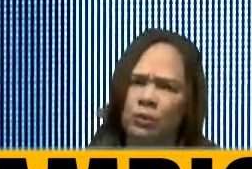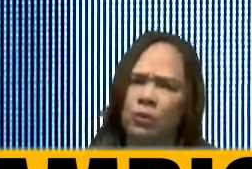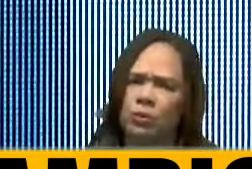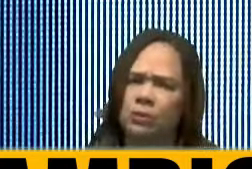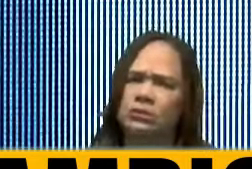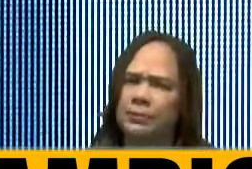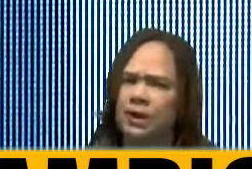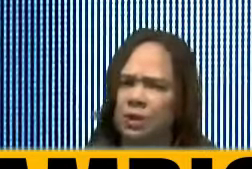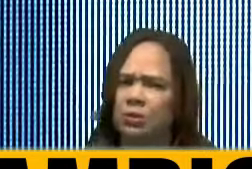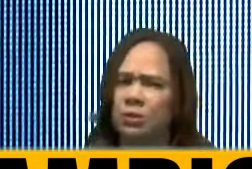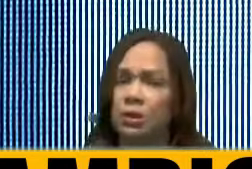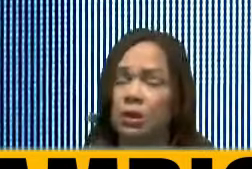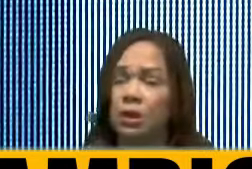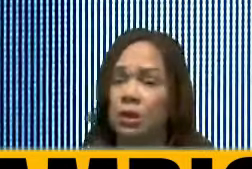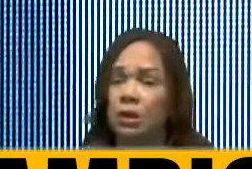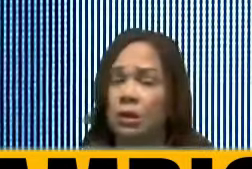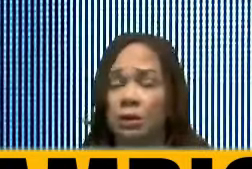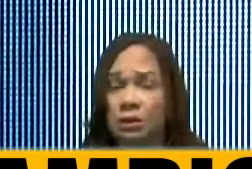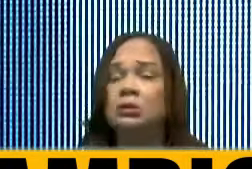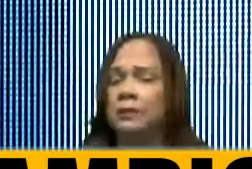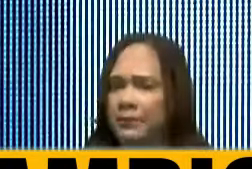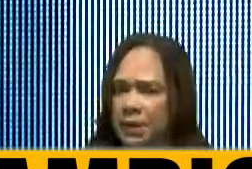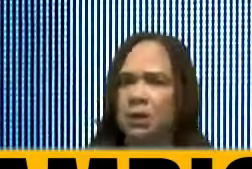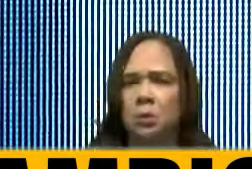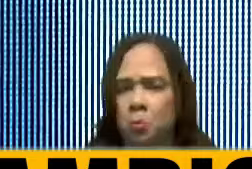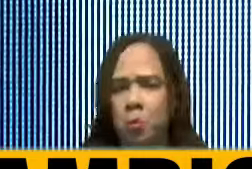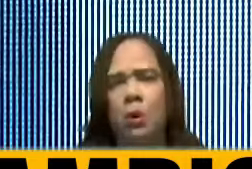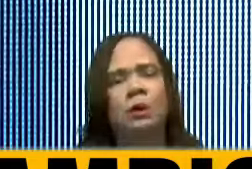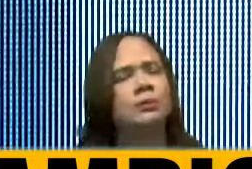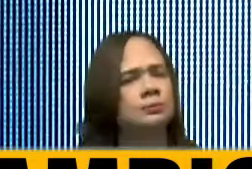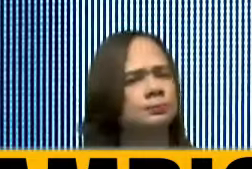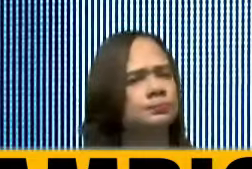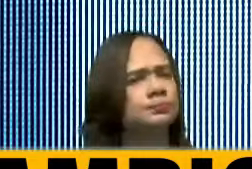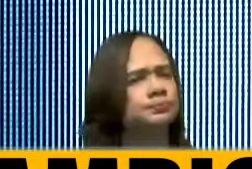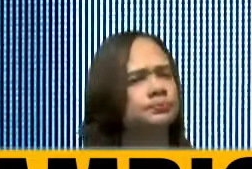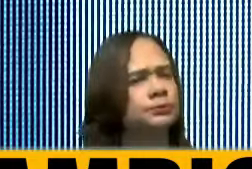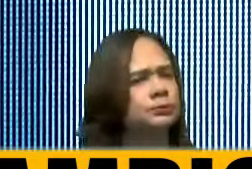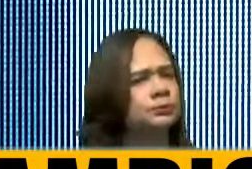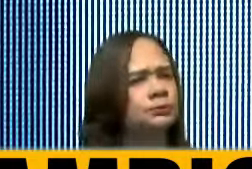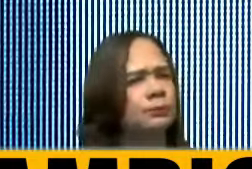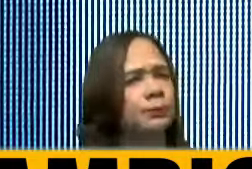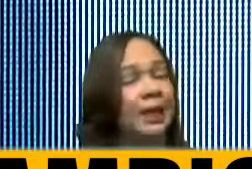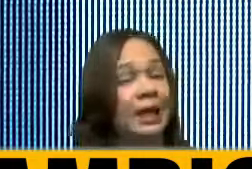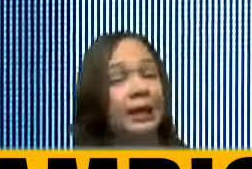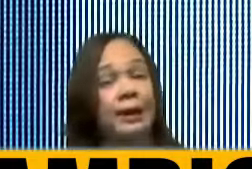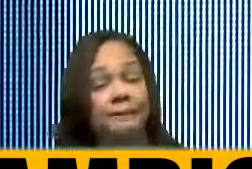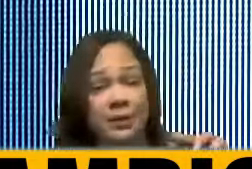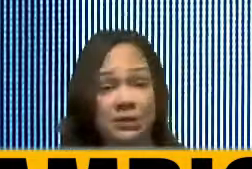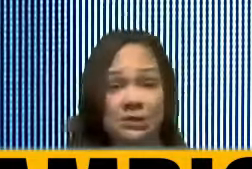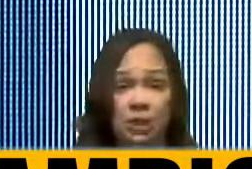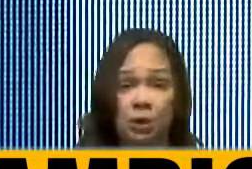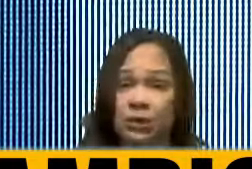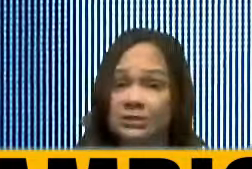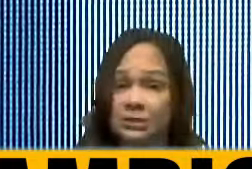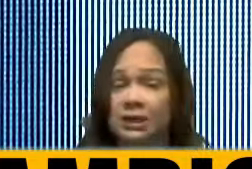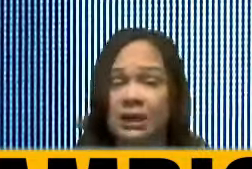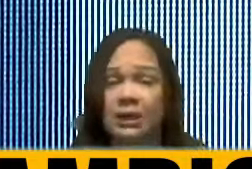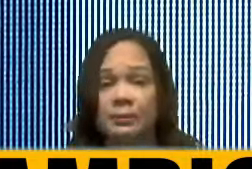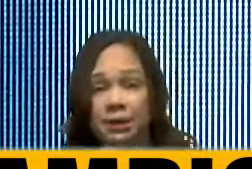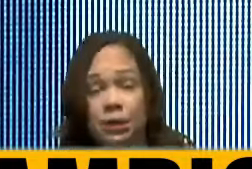ministerio separad lo mismo también con el caso de eh de Hacienda y economía muy poco tienen la